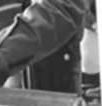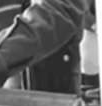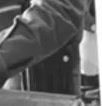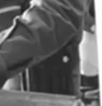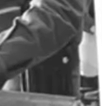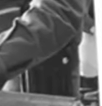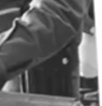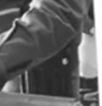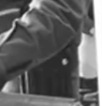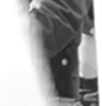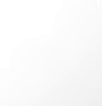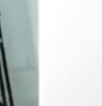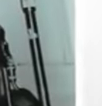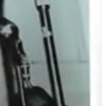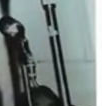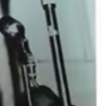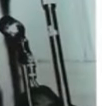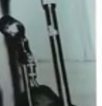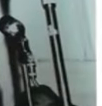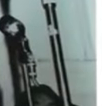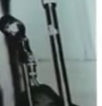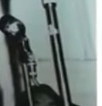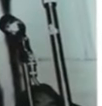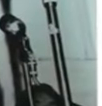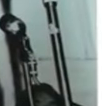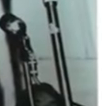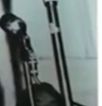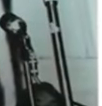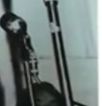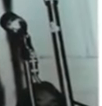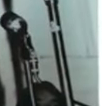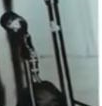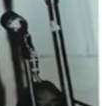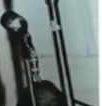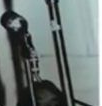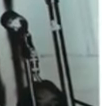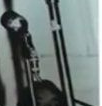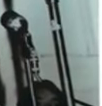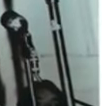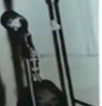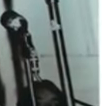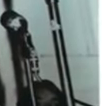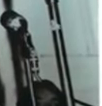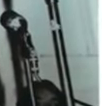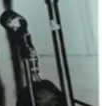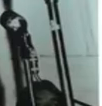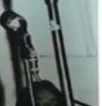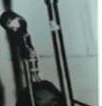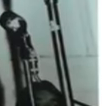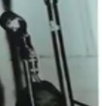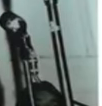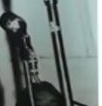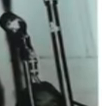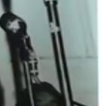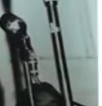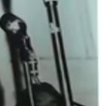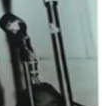El futuro de nuestra patria tiene que ser necesariamente un